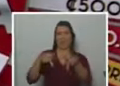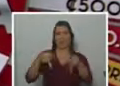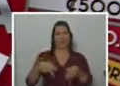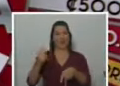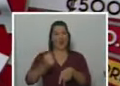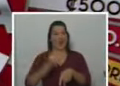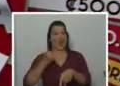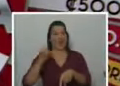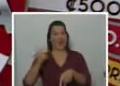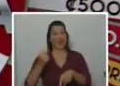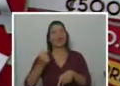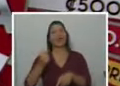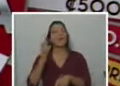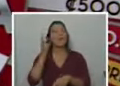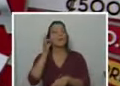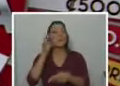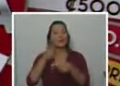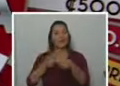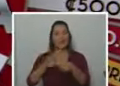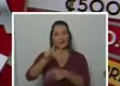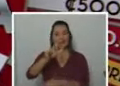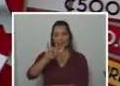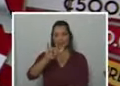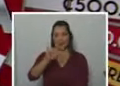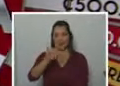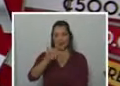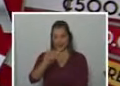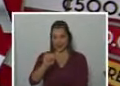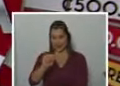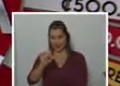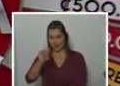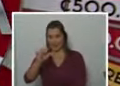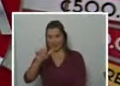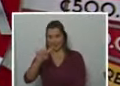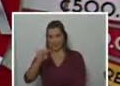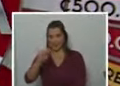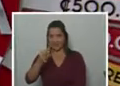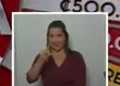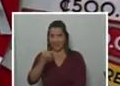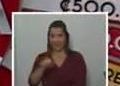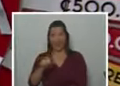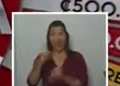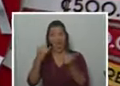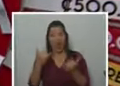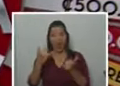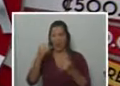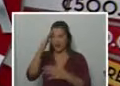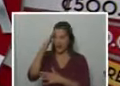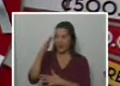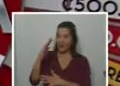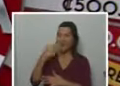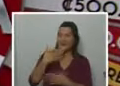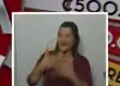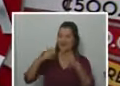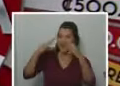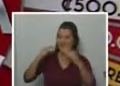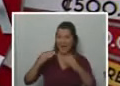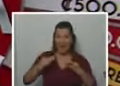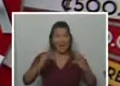Sí, doña Lidia Sandí, usted nos acompaña vía telefónica. ¿Cómo está? Muy buenas tardes. Muy